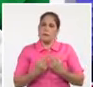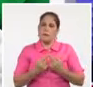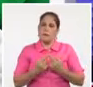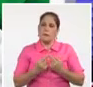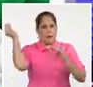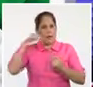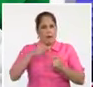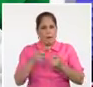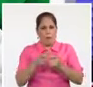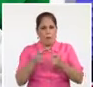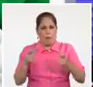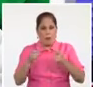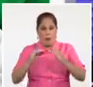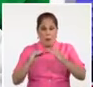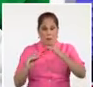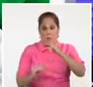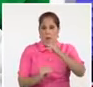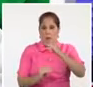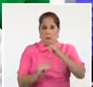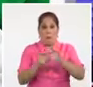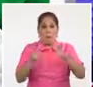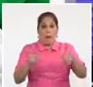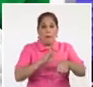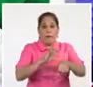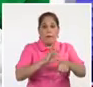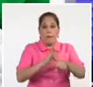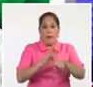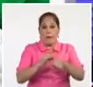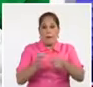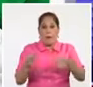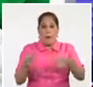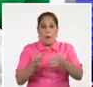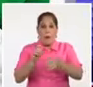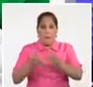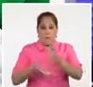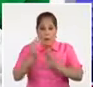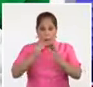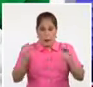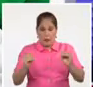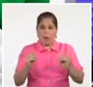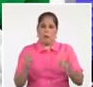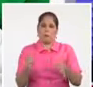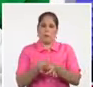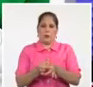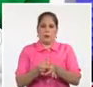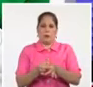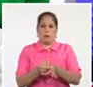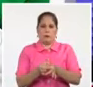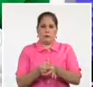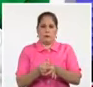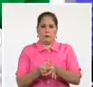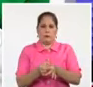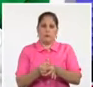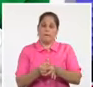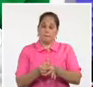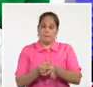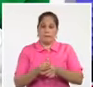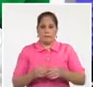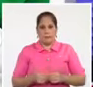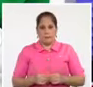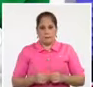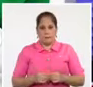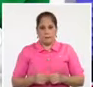muy inferior, 23 menos que los pacientes que se diagnosticaron ayer con la